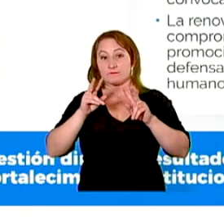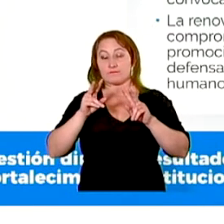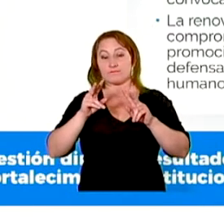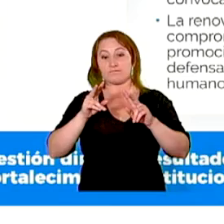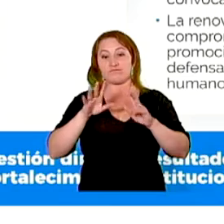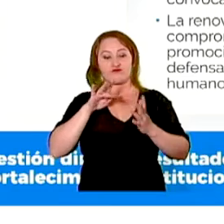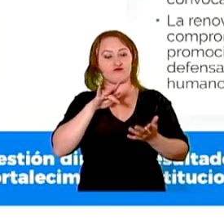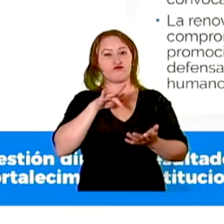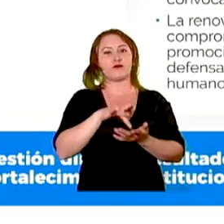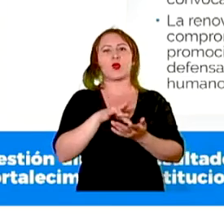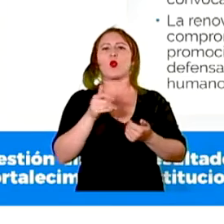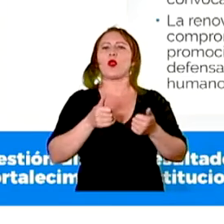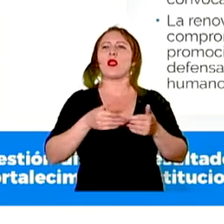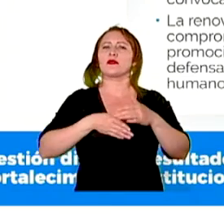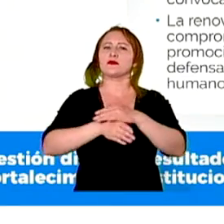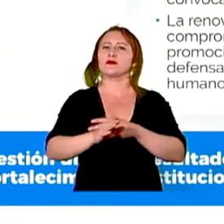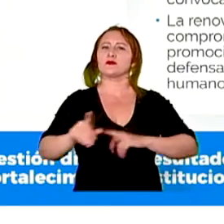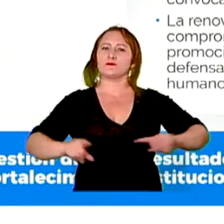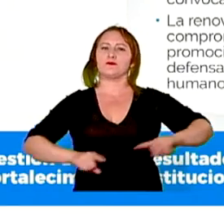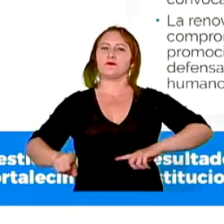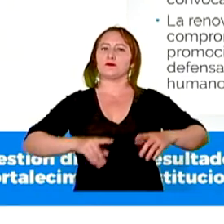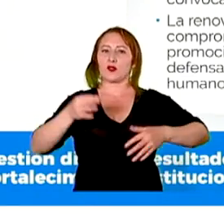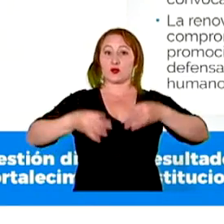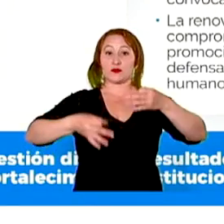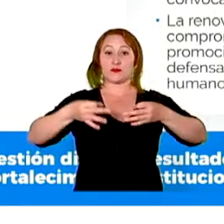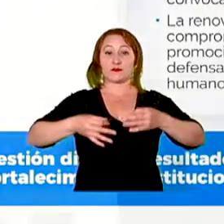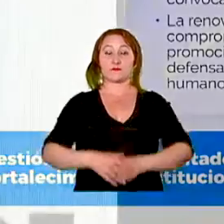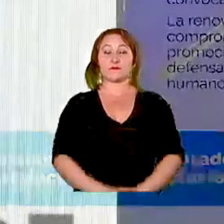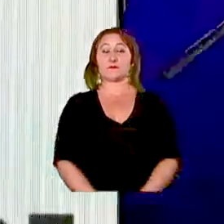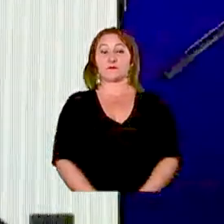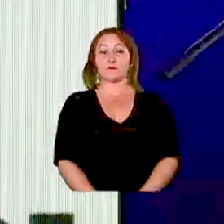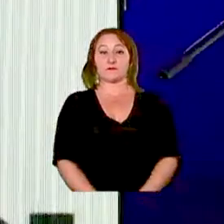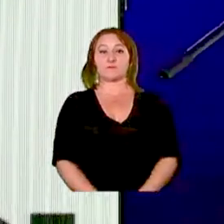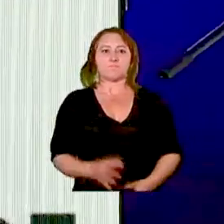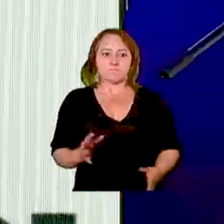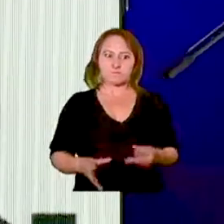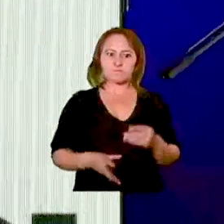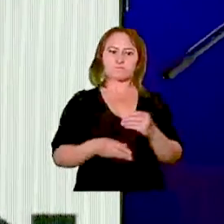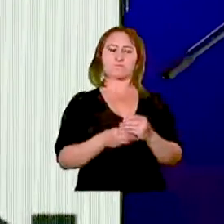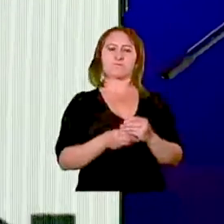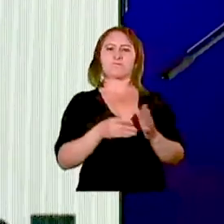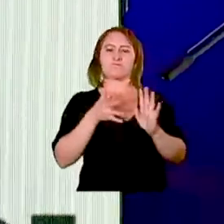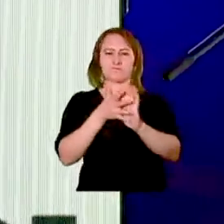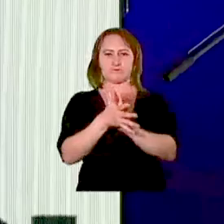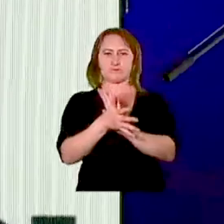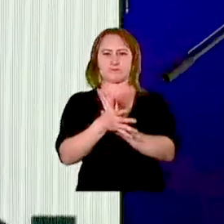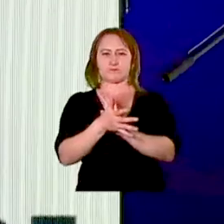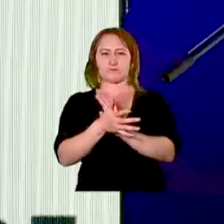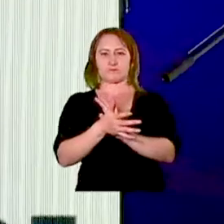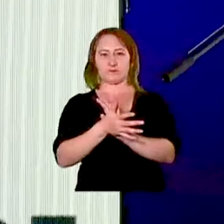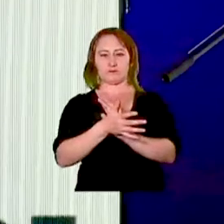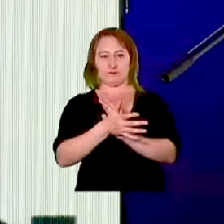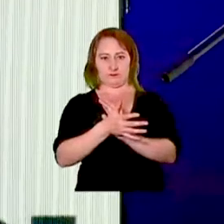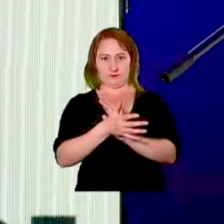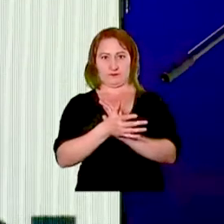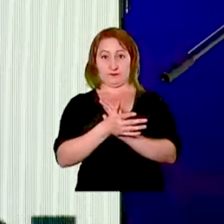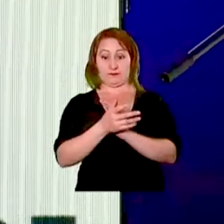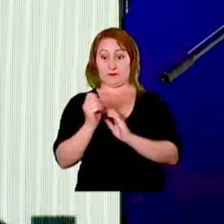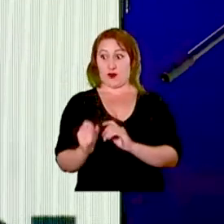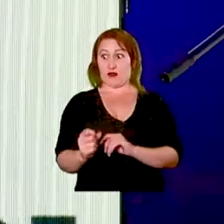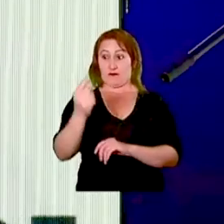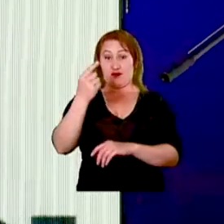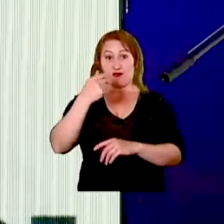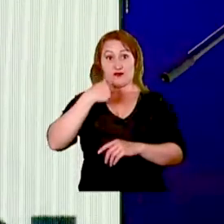el acceso a la administración de justicia. Pero adicionalmente, debo decirlo, el ser la primera